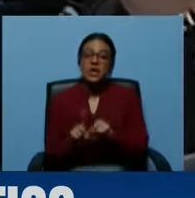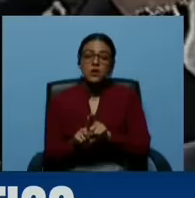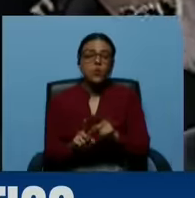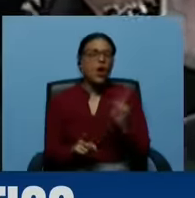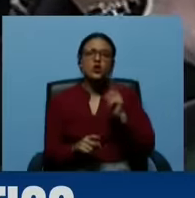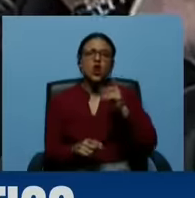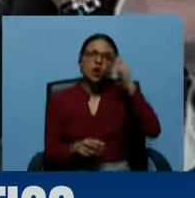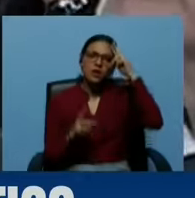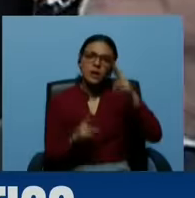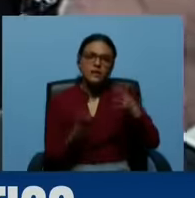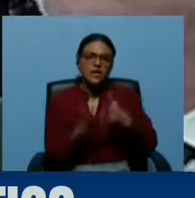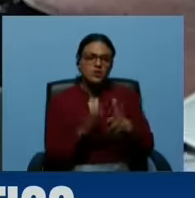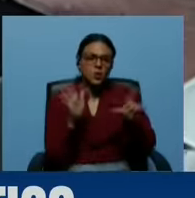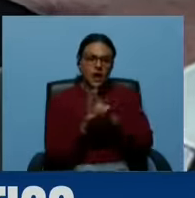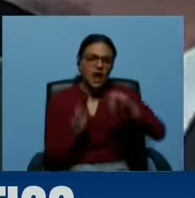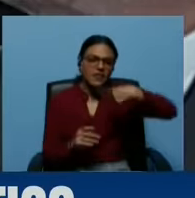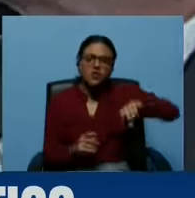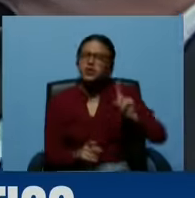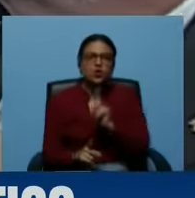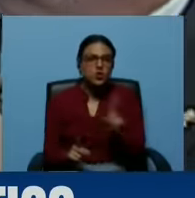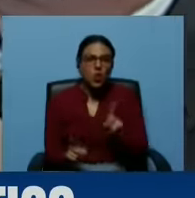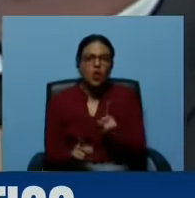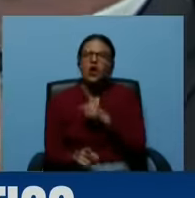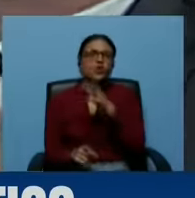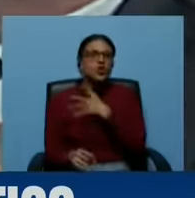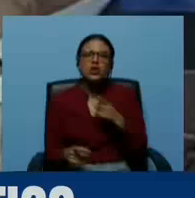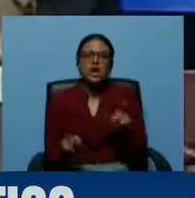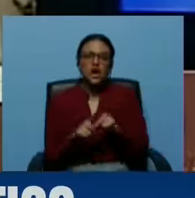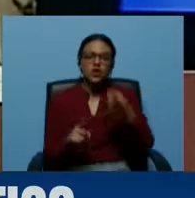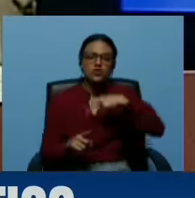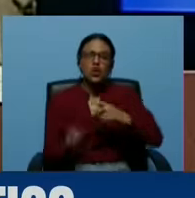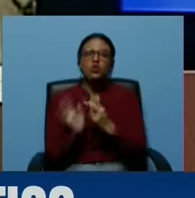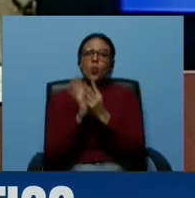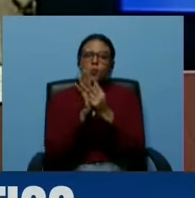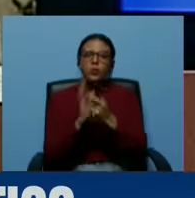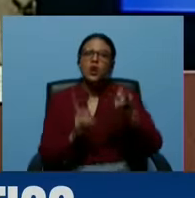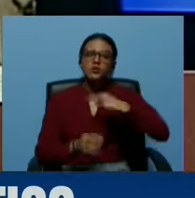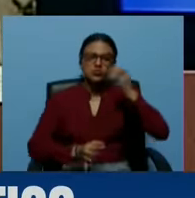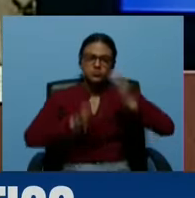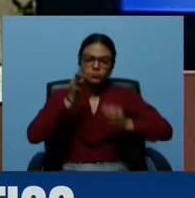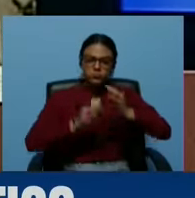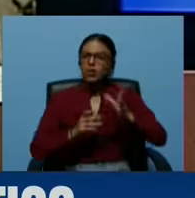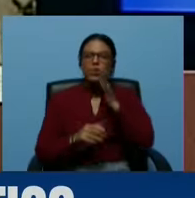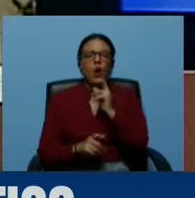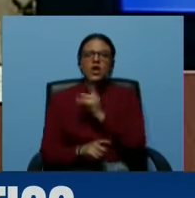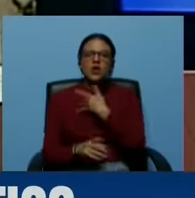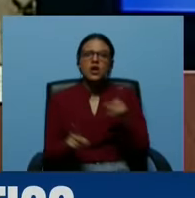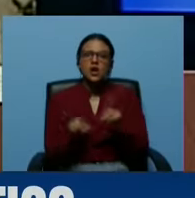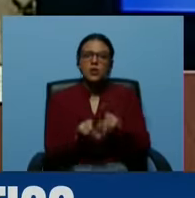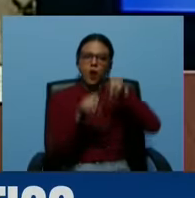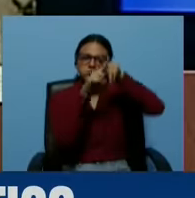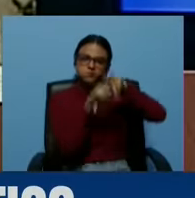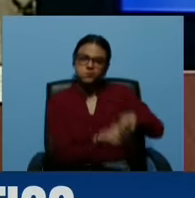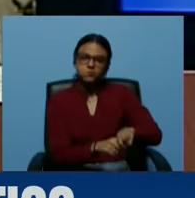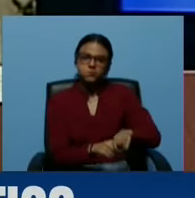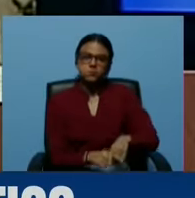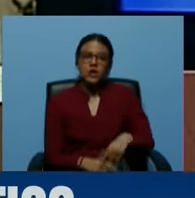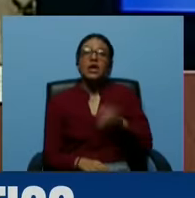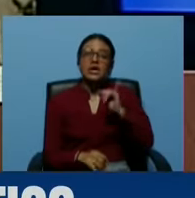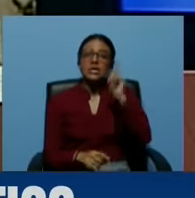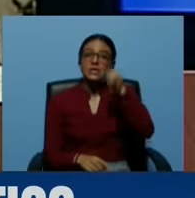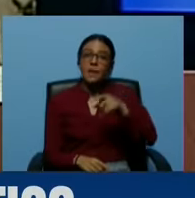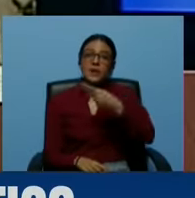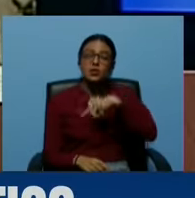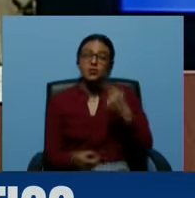país, pretendiendo desconocer la autodeterminación de Venezuela, y no podía quedar fuera de